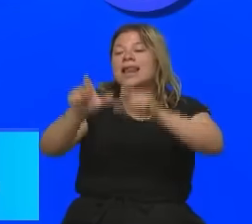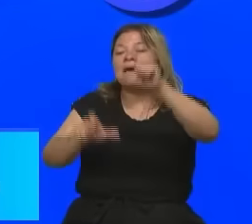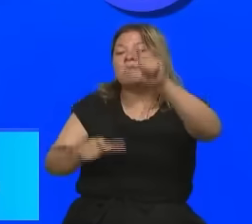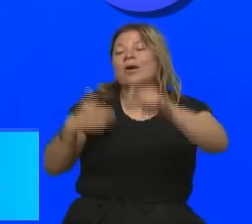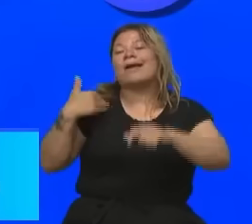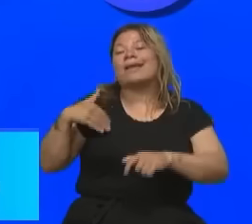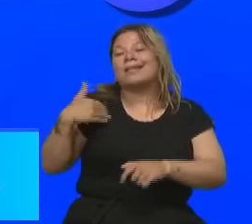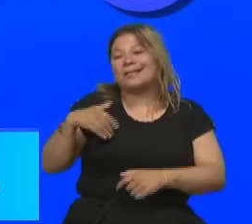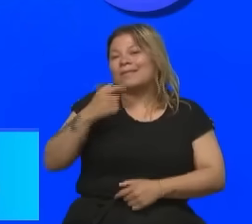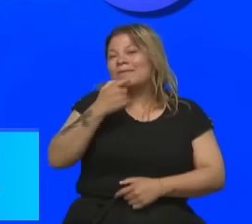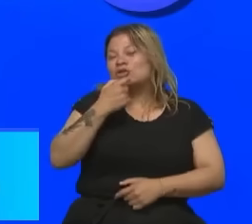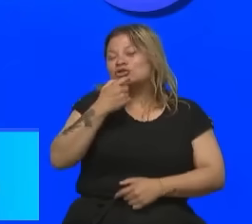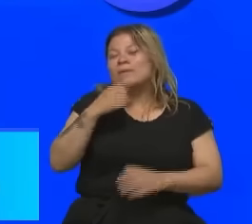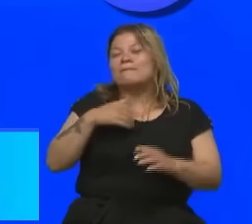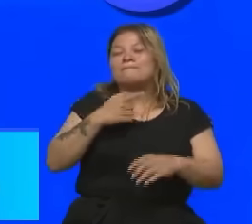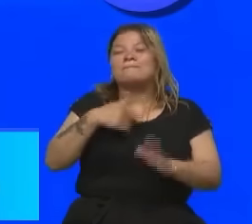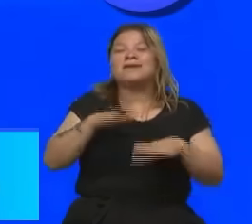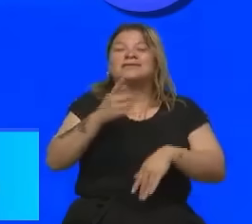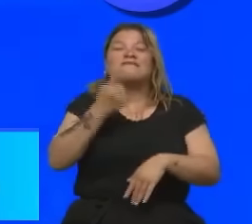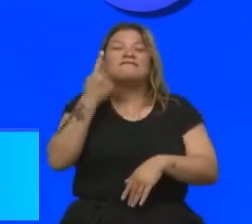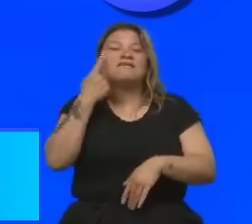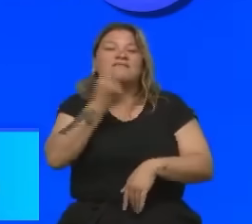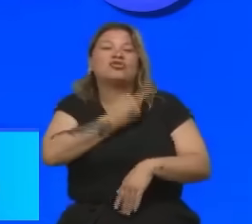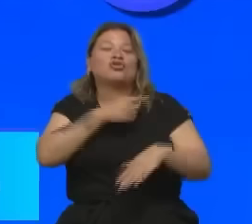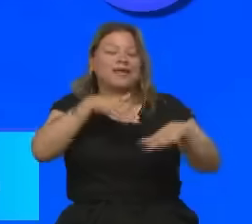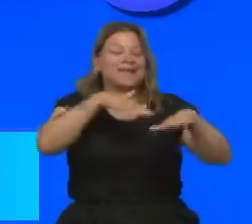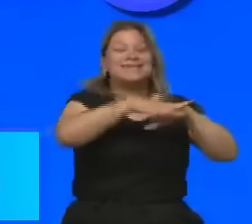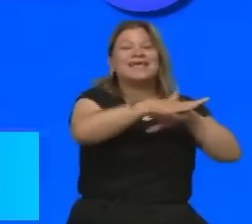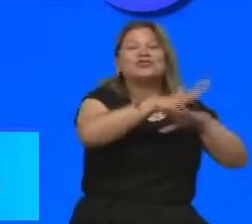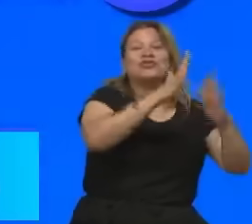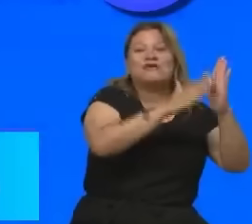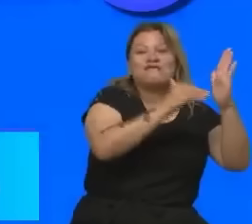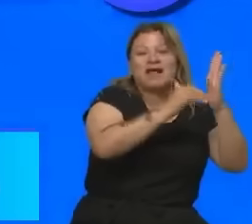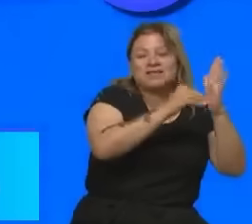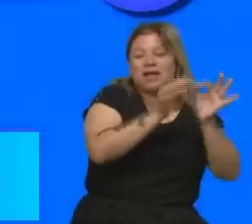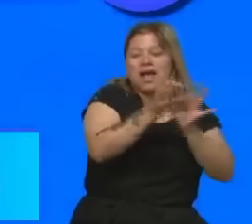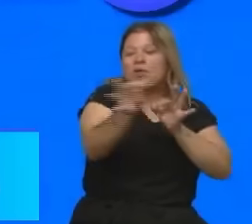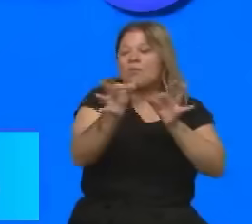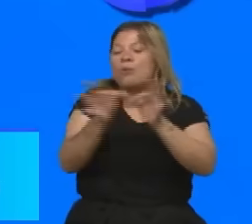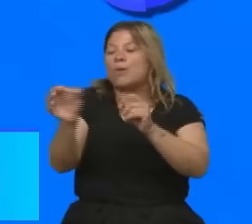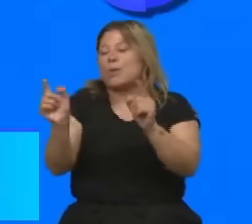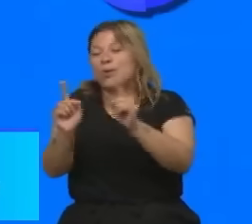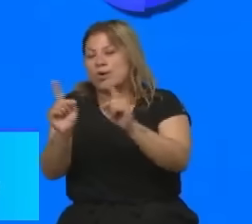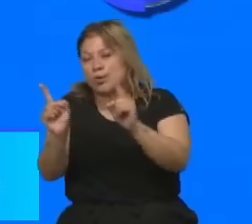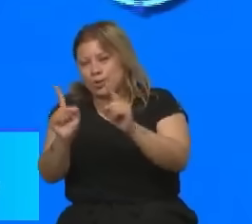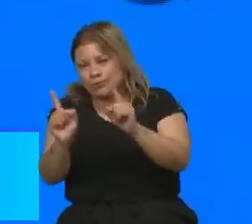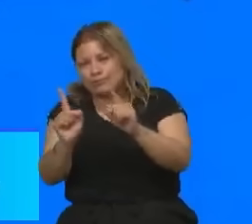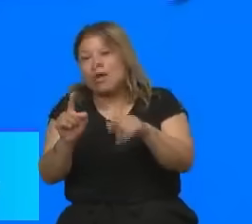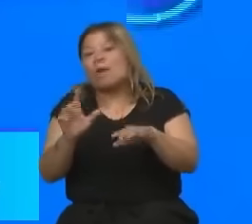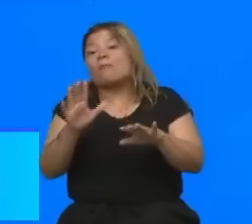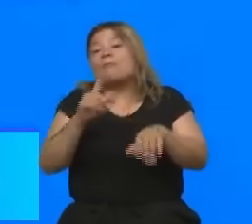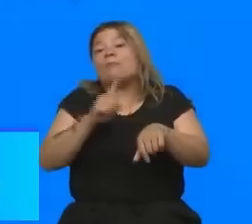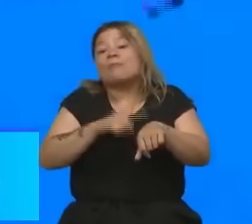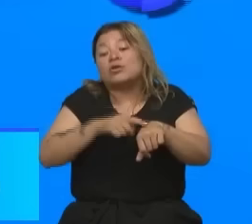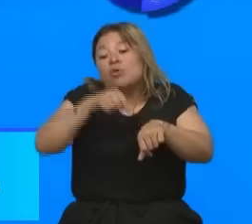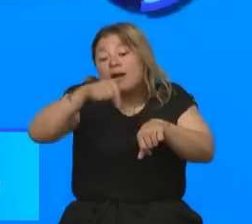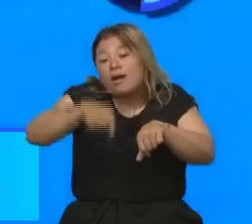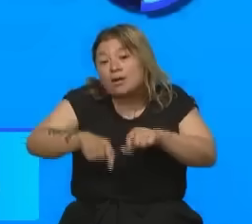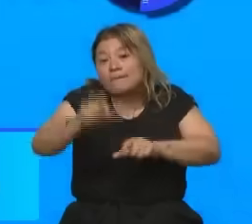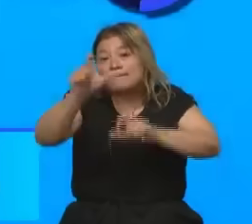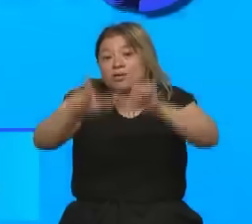mendocinos van más al núcleo urbano, más al centro de la ciudad y no tanto en los pueblos. Por ahora, no hay ninguna confirmación de que haya algún